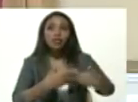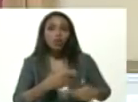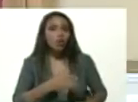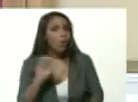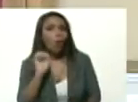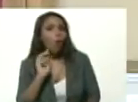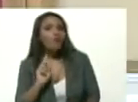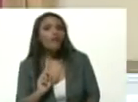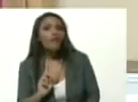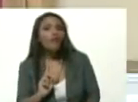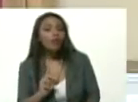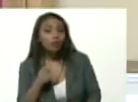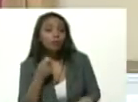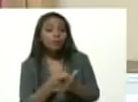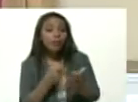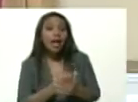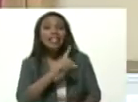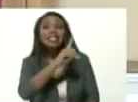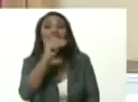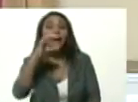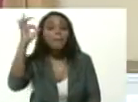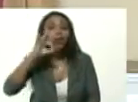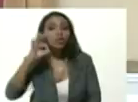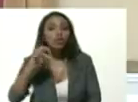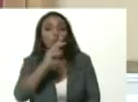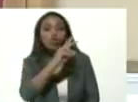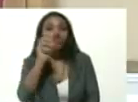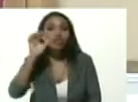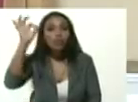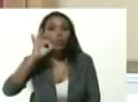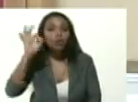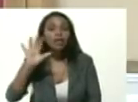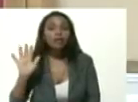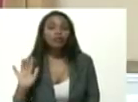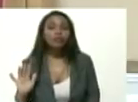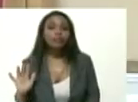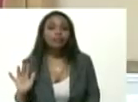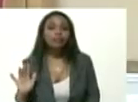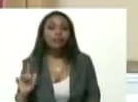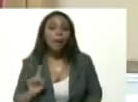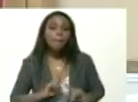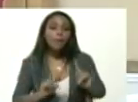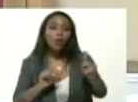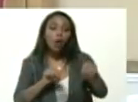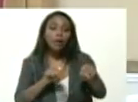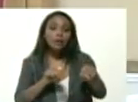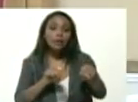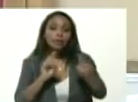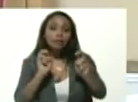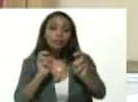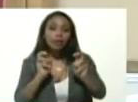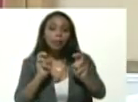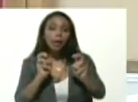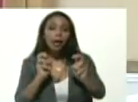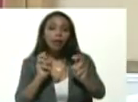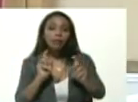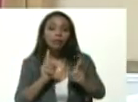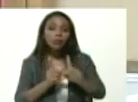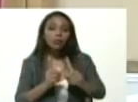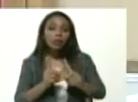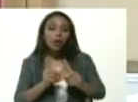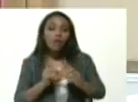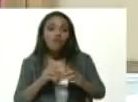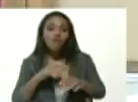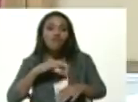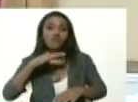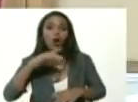Son subsidiados al 100%, al 200%. Pero en este caso, lo que abunda no